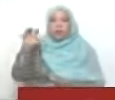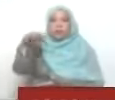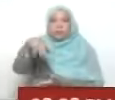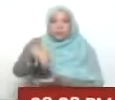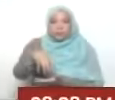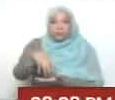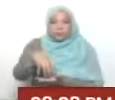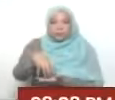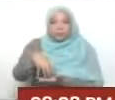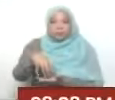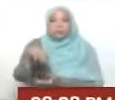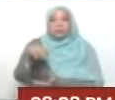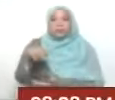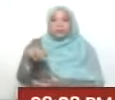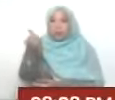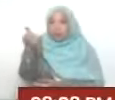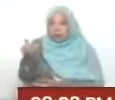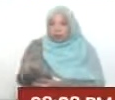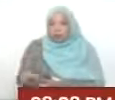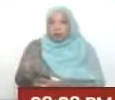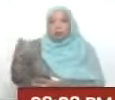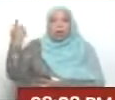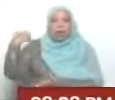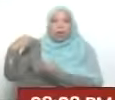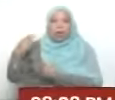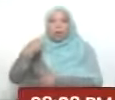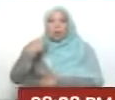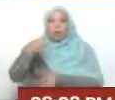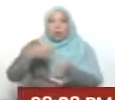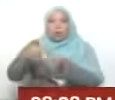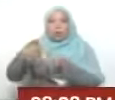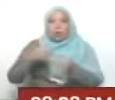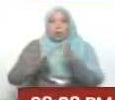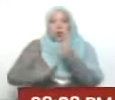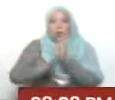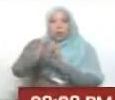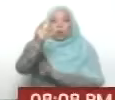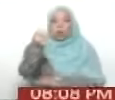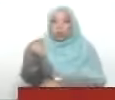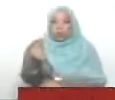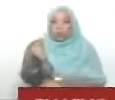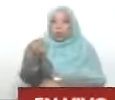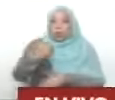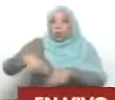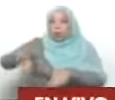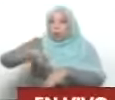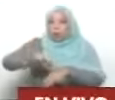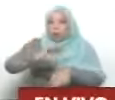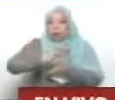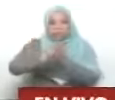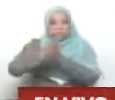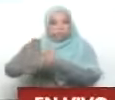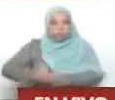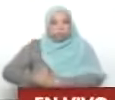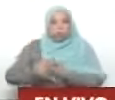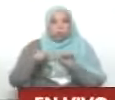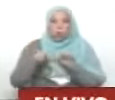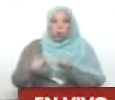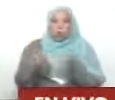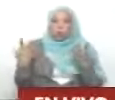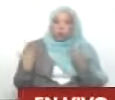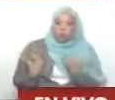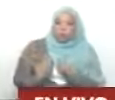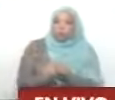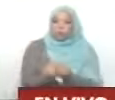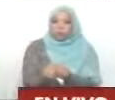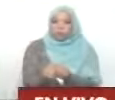en Aragua, presidente, usted dijo que tenía las riendas de la economía en las manos, que lo peor ya había pasado y que los invitaba a todos a continuar juntos. Luego